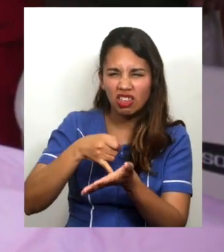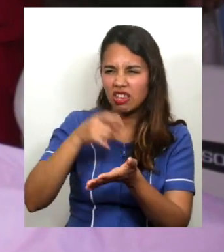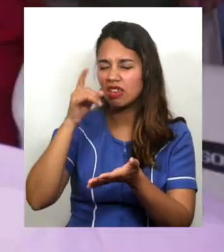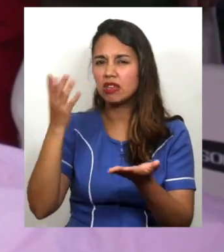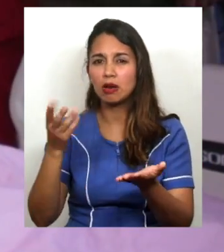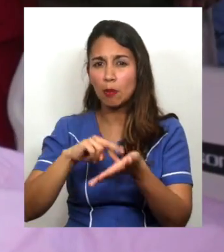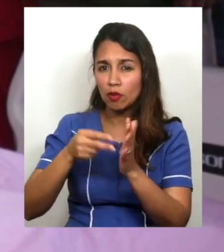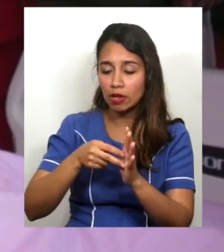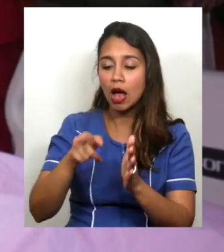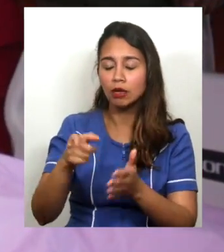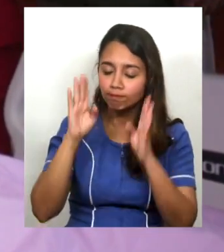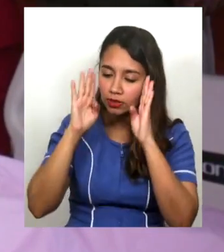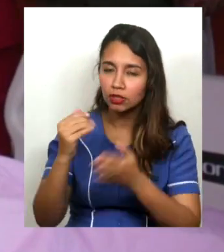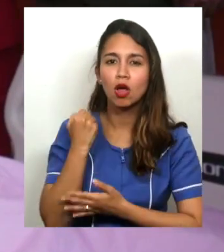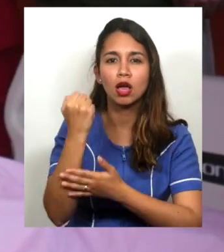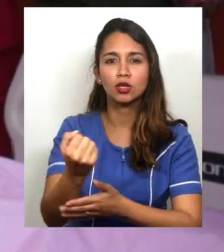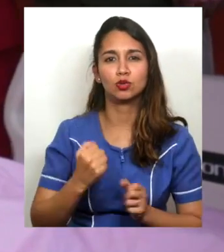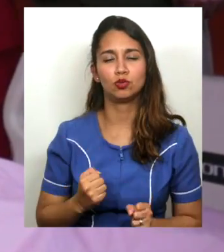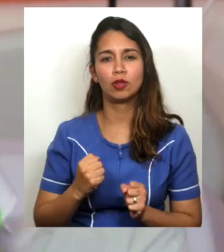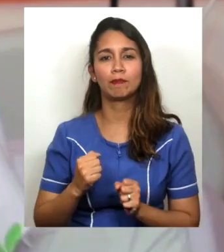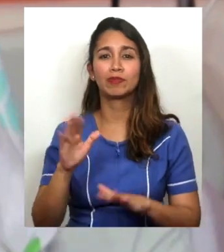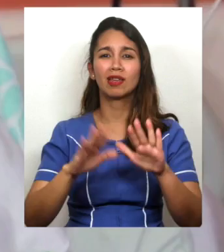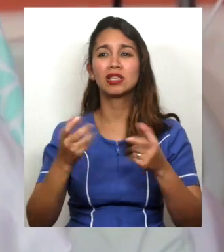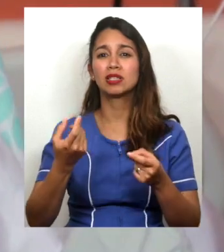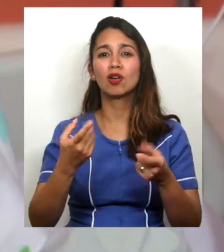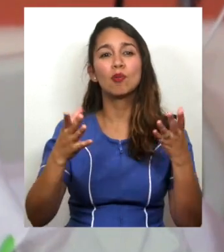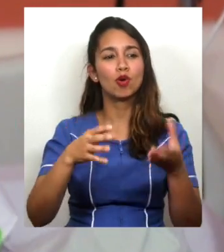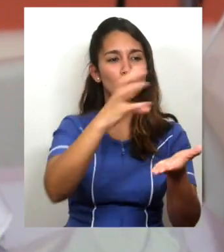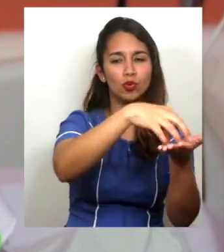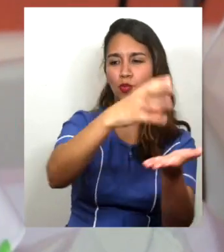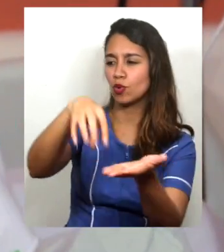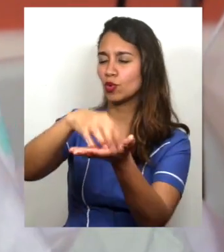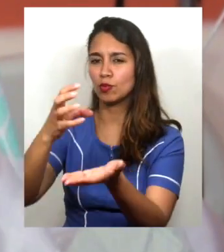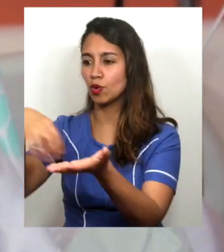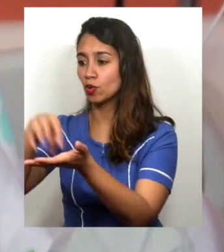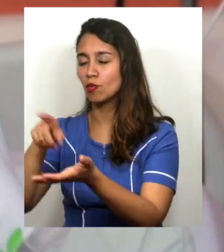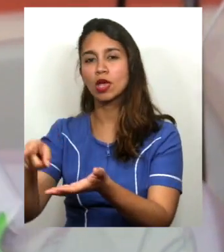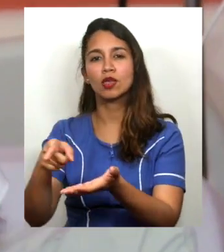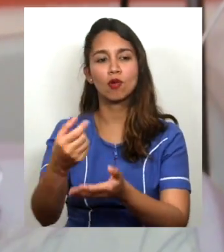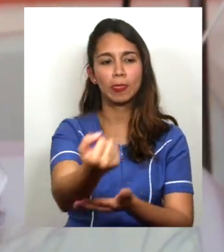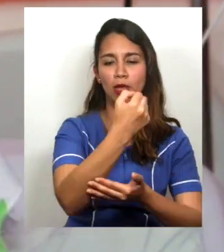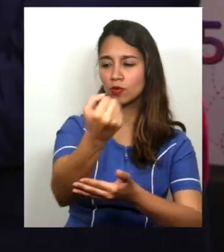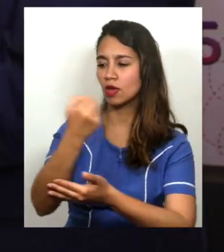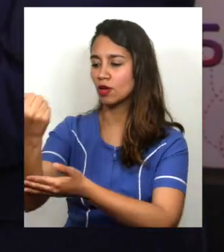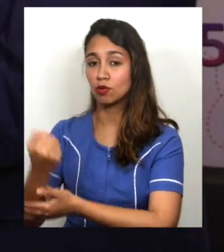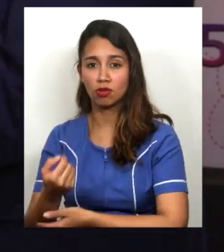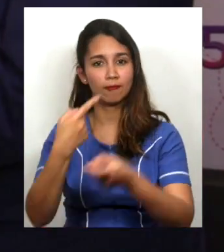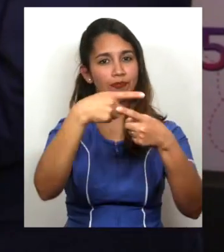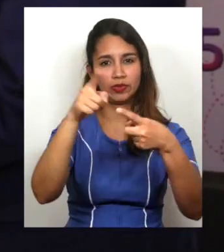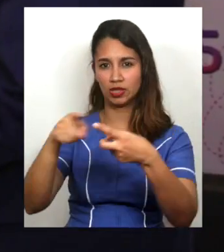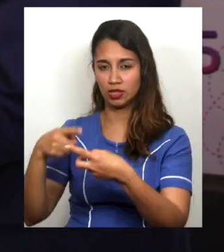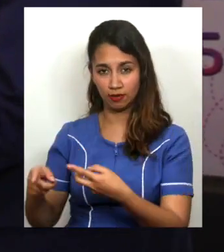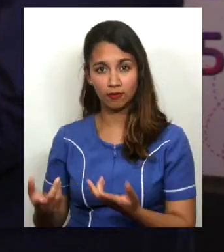presentan alguna vulnerabilidad mayor. Consiste en la articulación intersectorial de iniciativas coordinadas por el Ministerio de